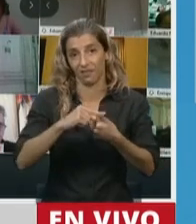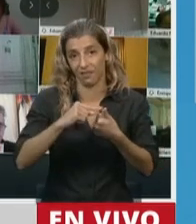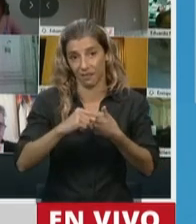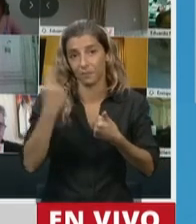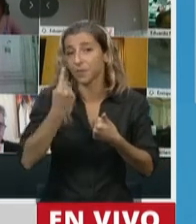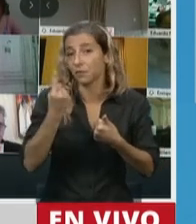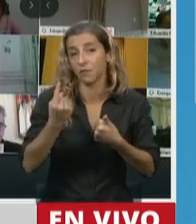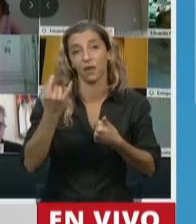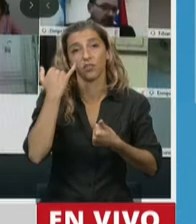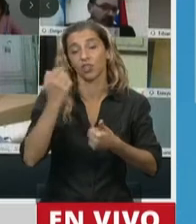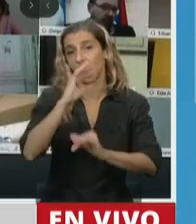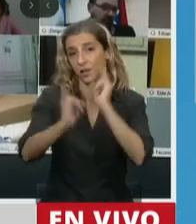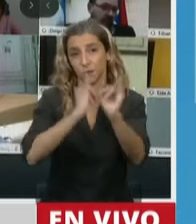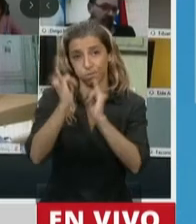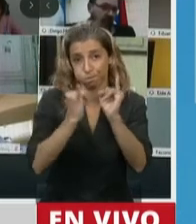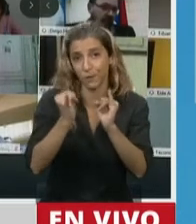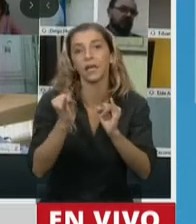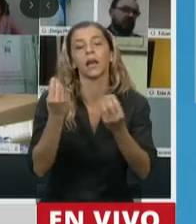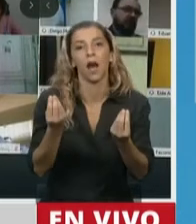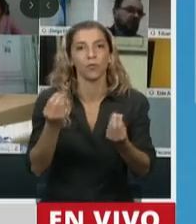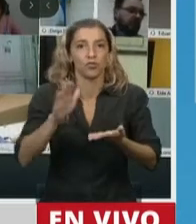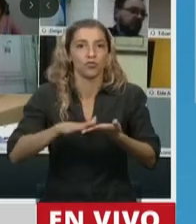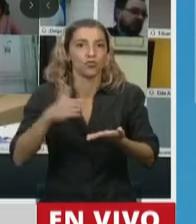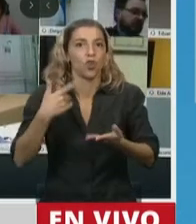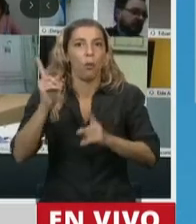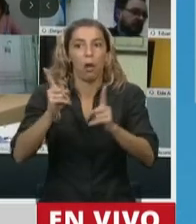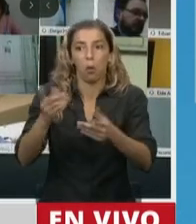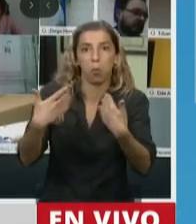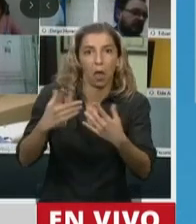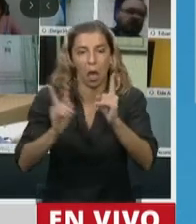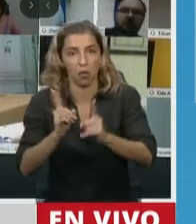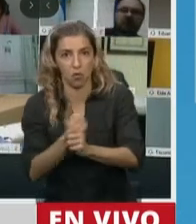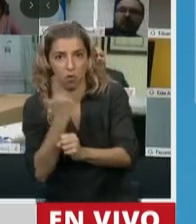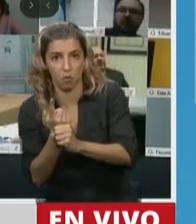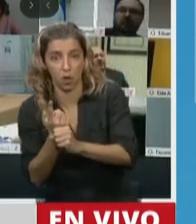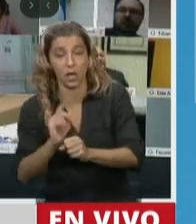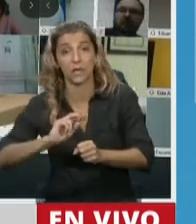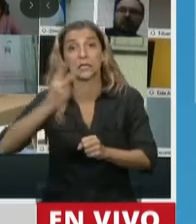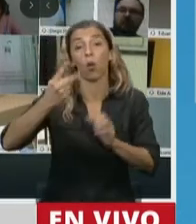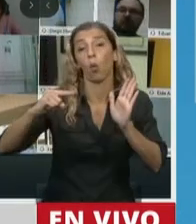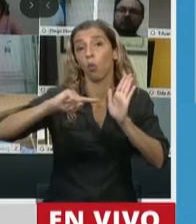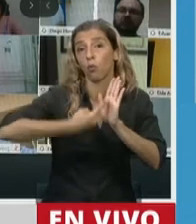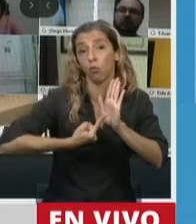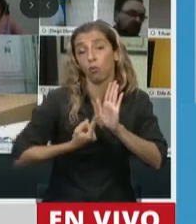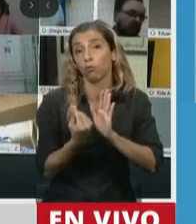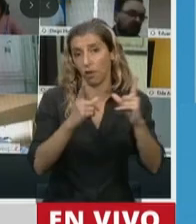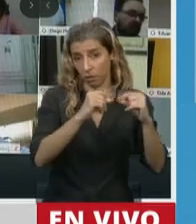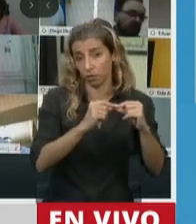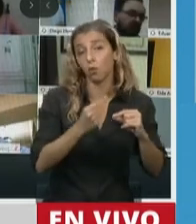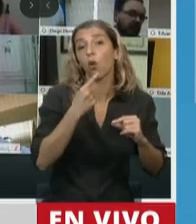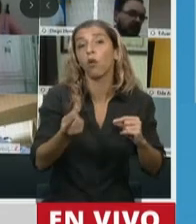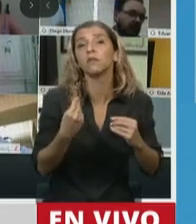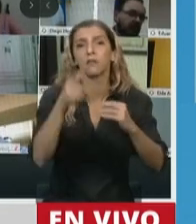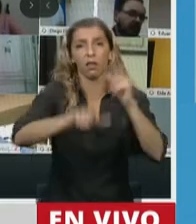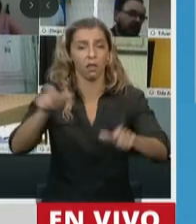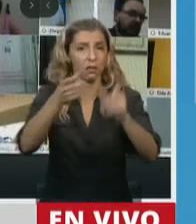ya se habló. El tiempo, diputada. Segundo, las condiciones de trabajo docente. La ley, este artículo lo dice claramente, tenemos